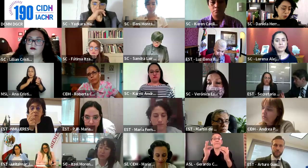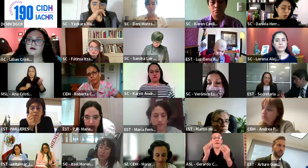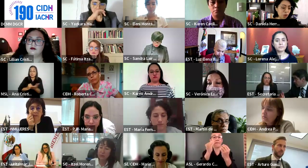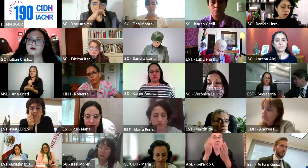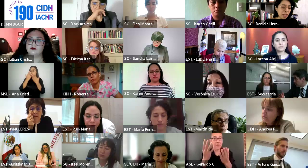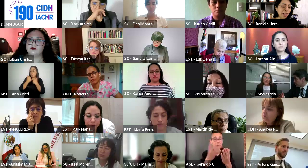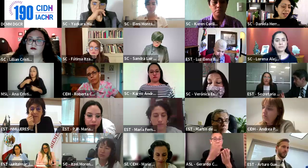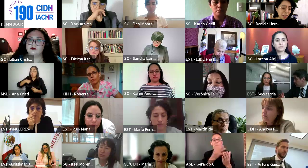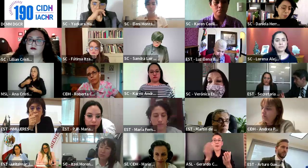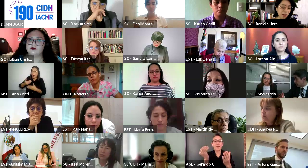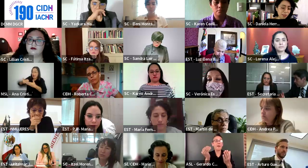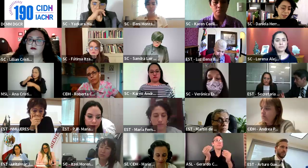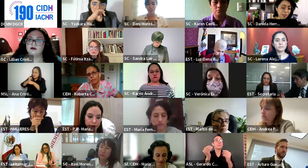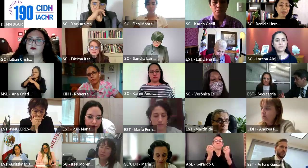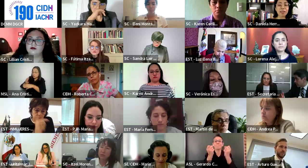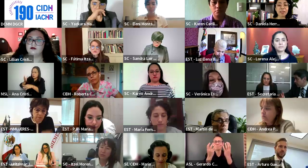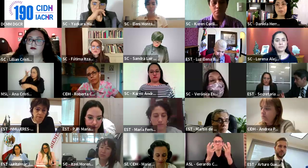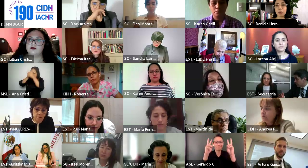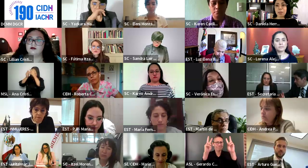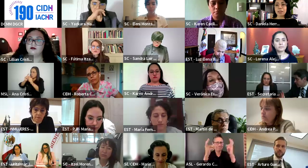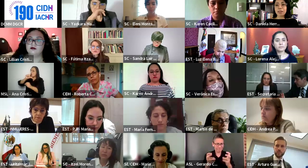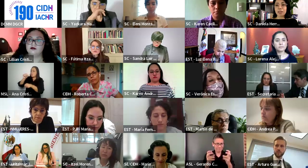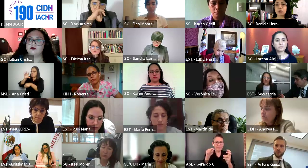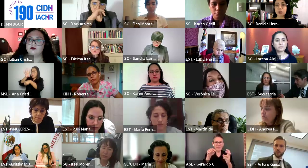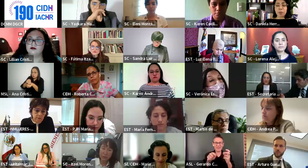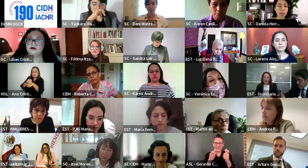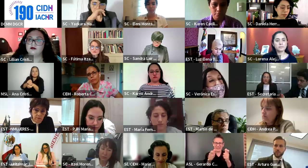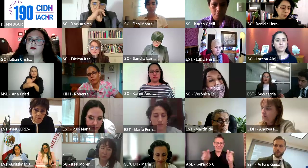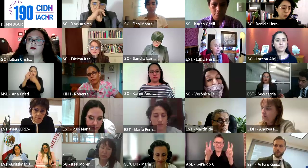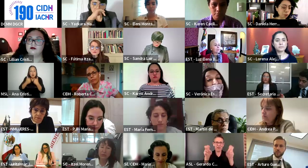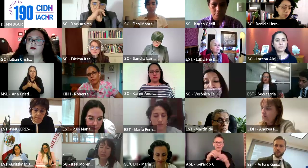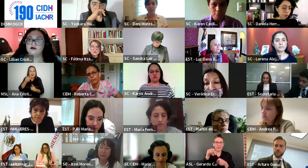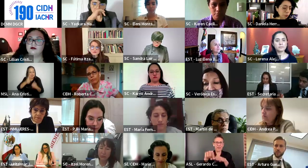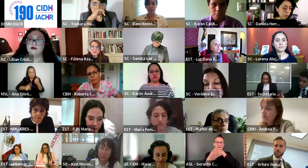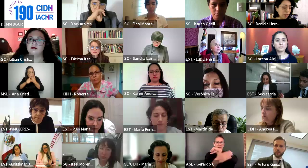informado son la clave para entender esta problemática en nuestro país.